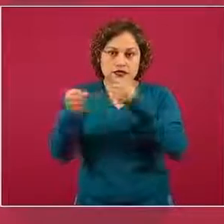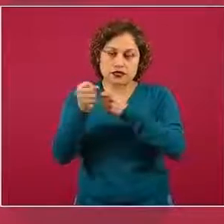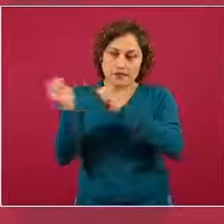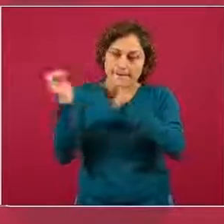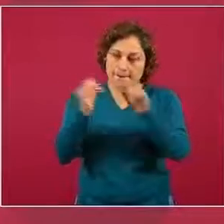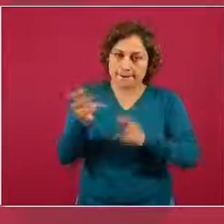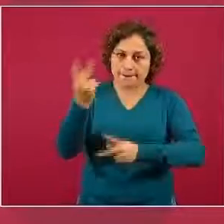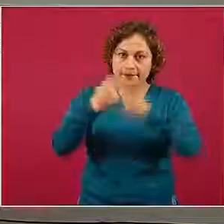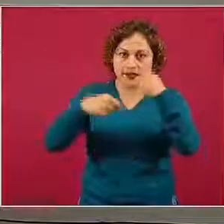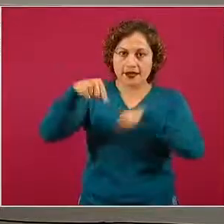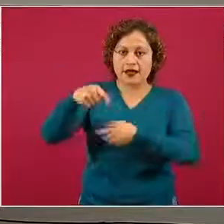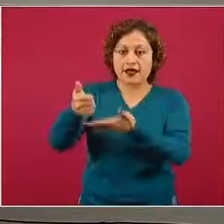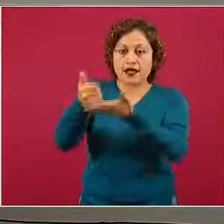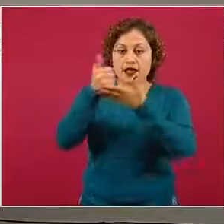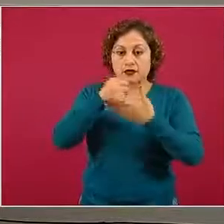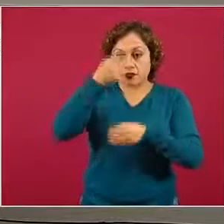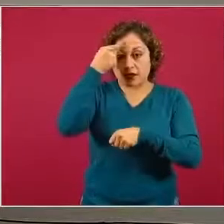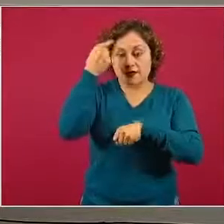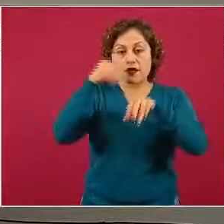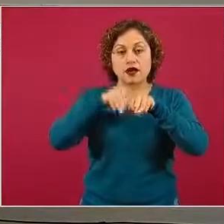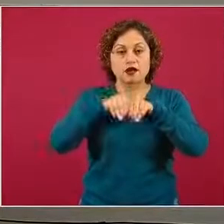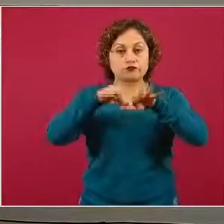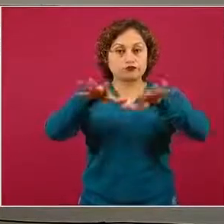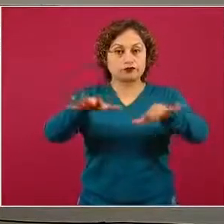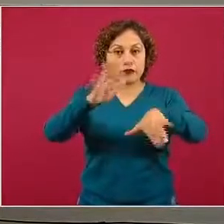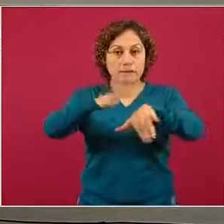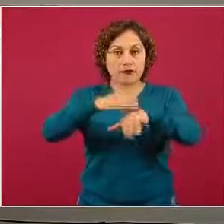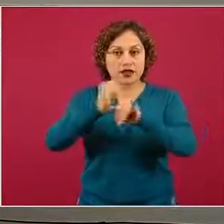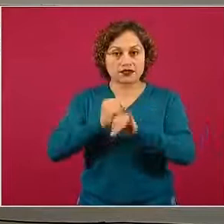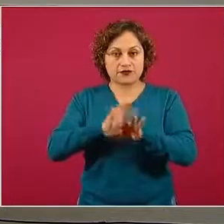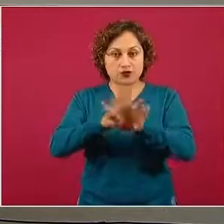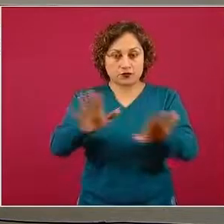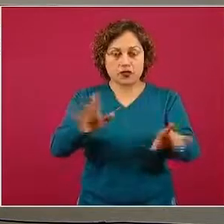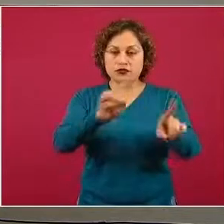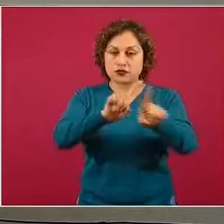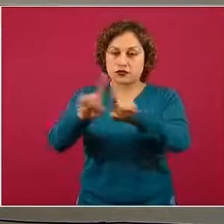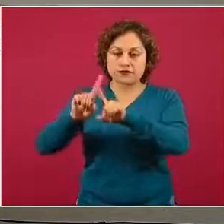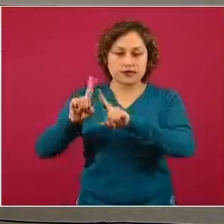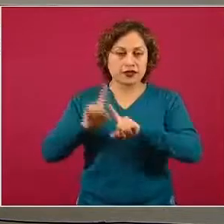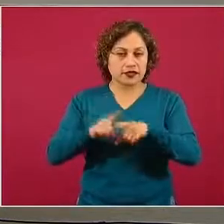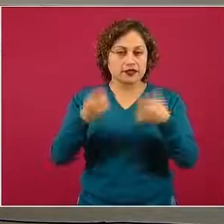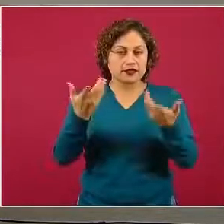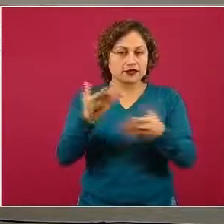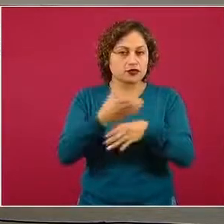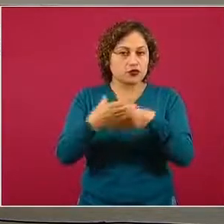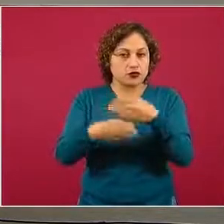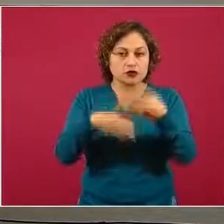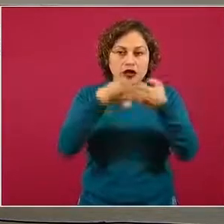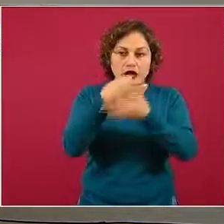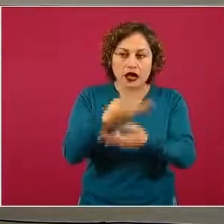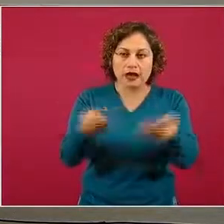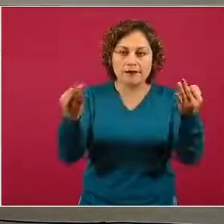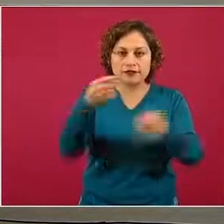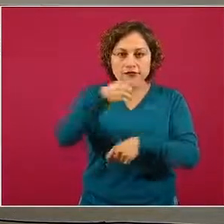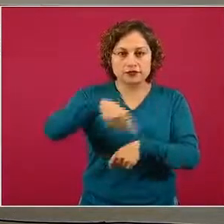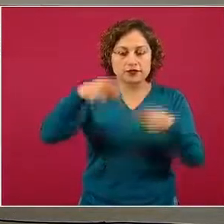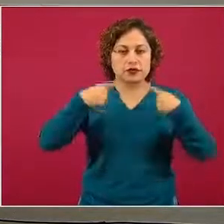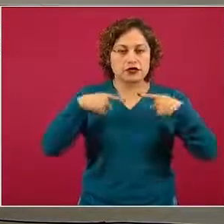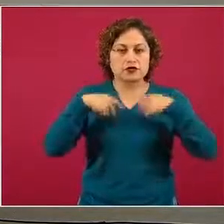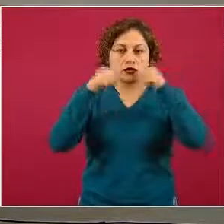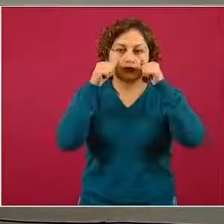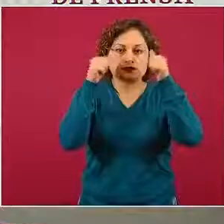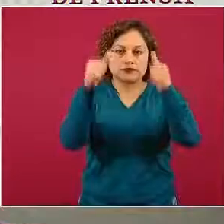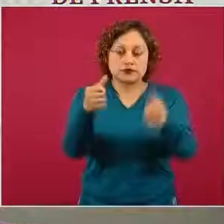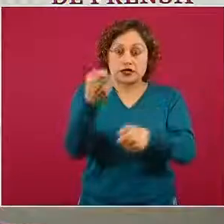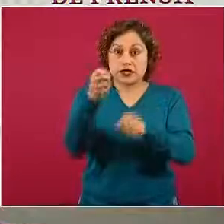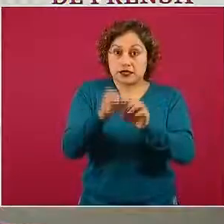y que a través de ellos nos ayudan a difundir a los mensajes, diversos mensajes a la población que son tan importantes, no